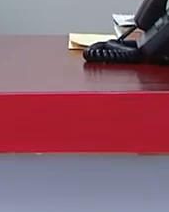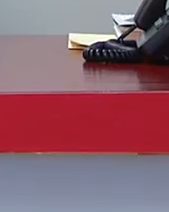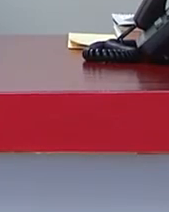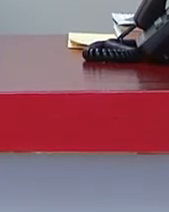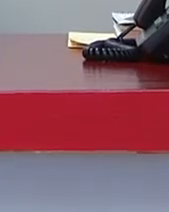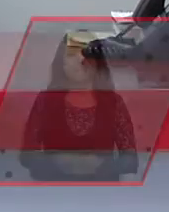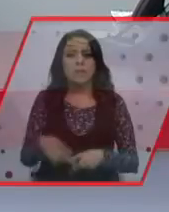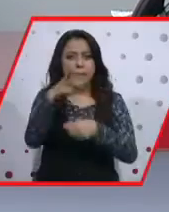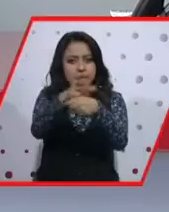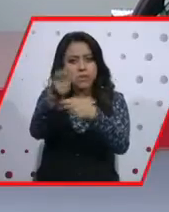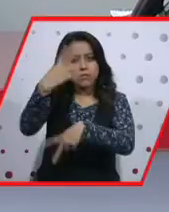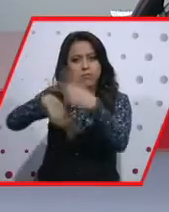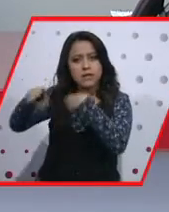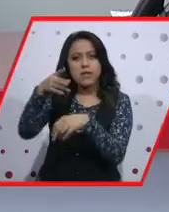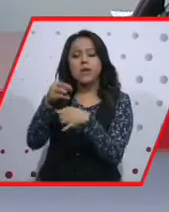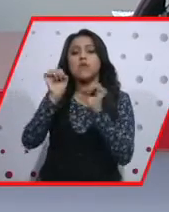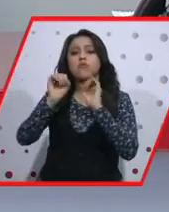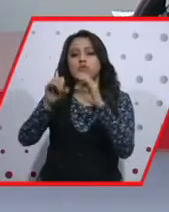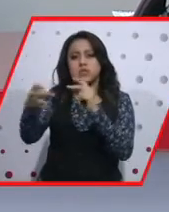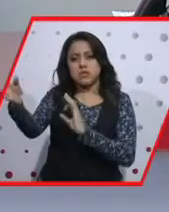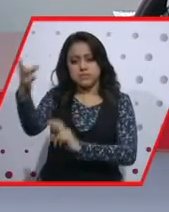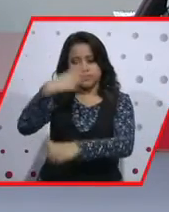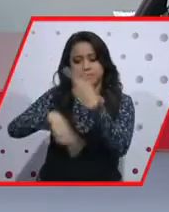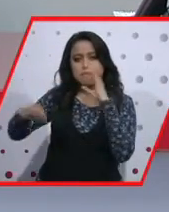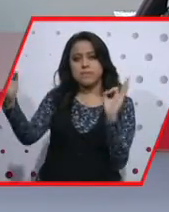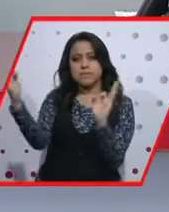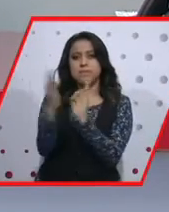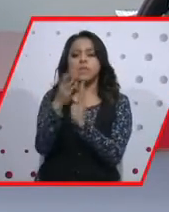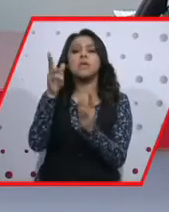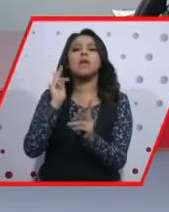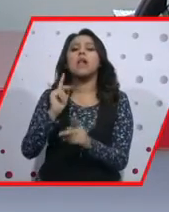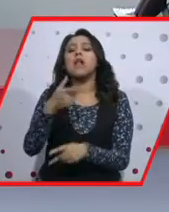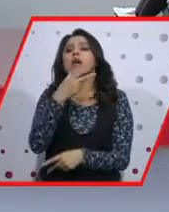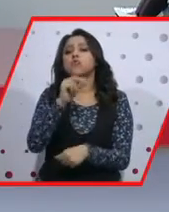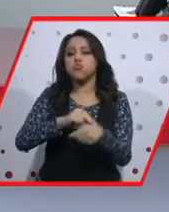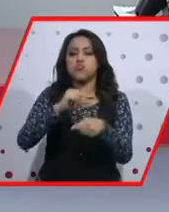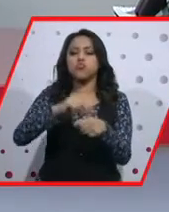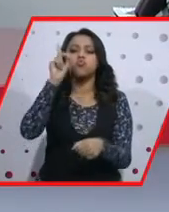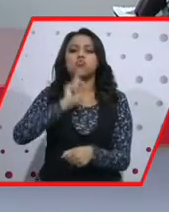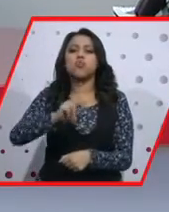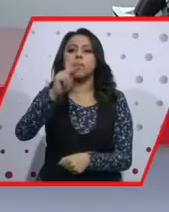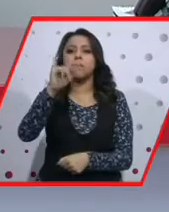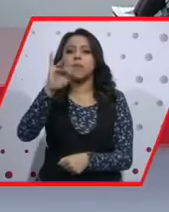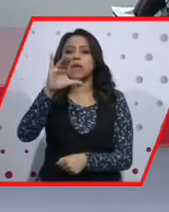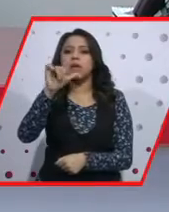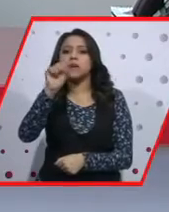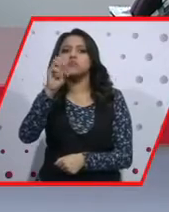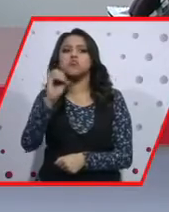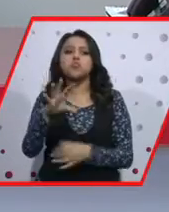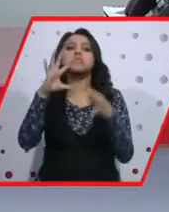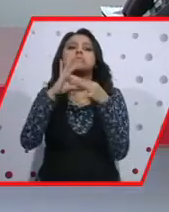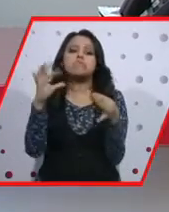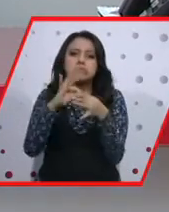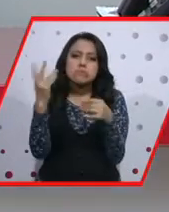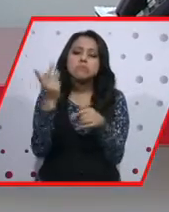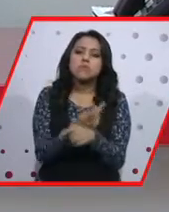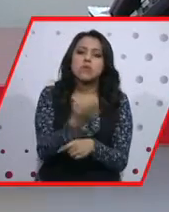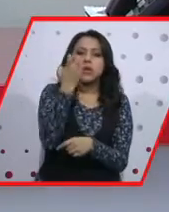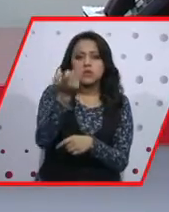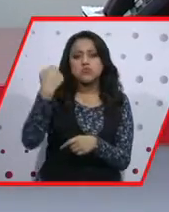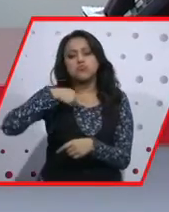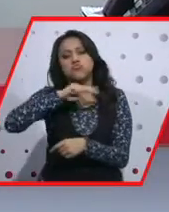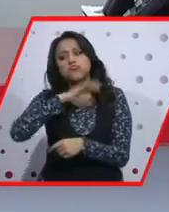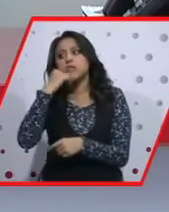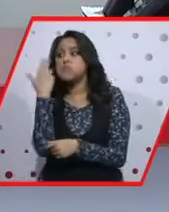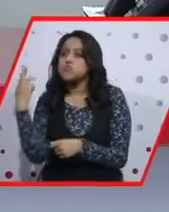invítalo a pasar a la oficina. Claro que ponte sí. Ponte en contacto con la doctora Picasso. Con todo gusto. Explícale la situación. Es una petición con caso